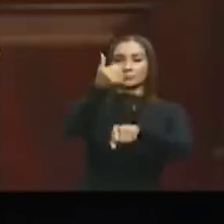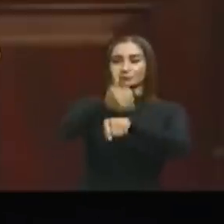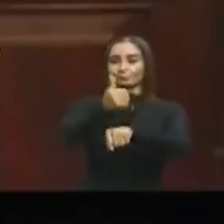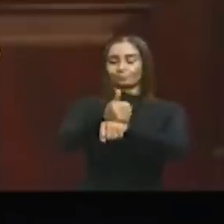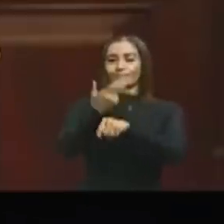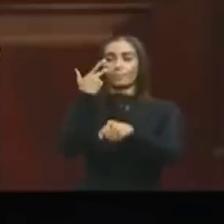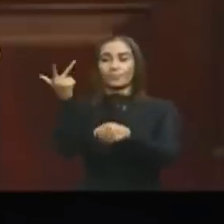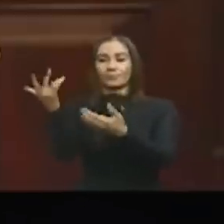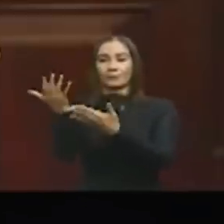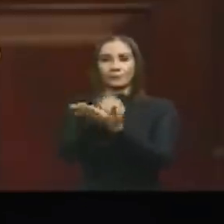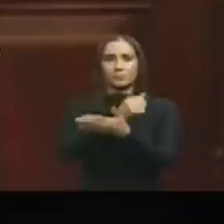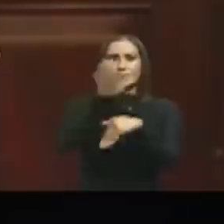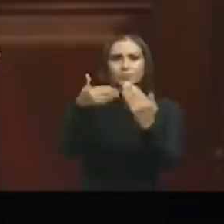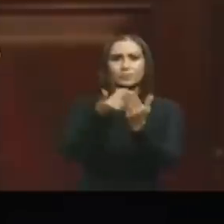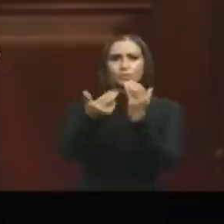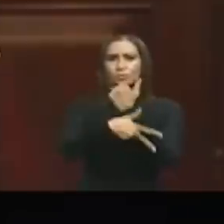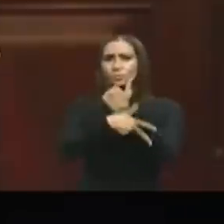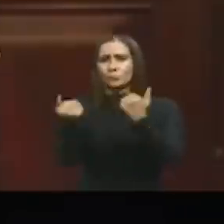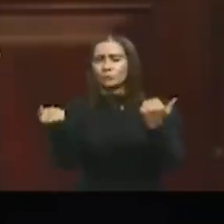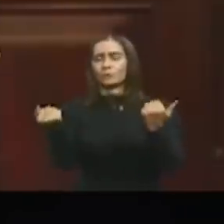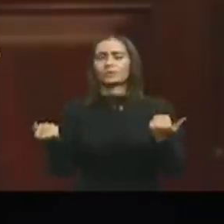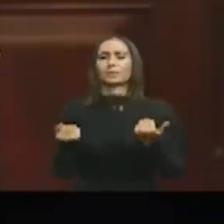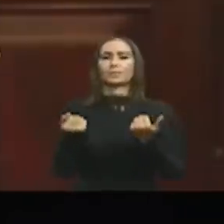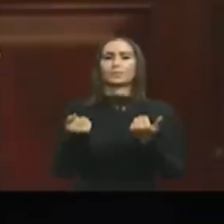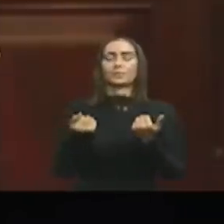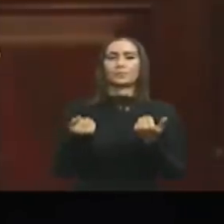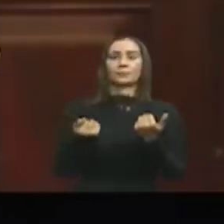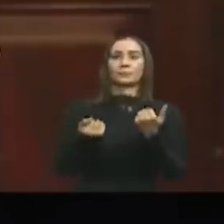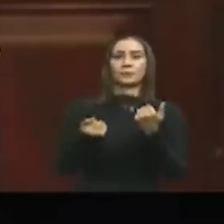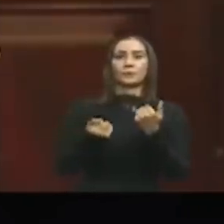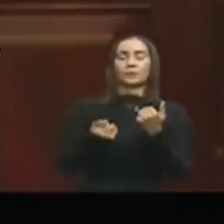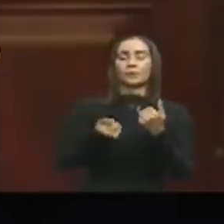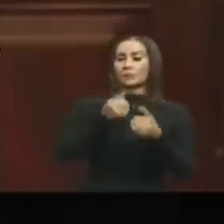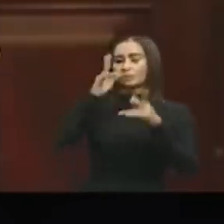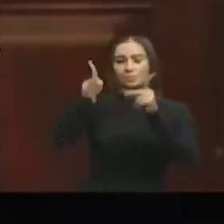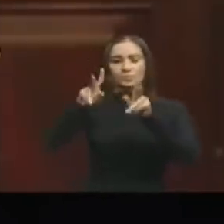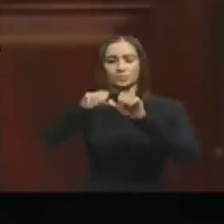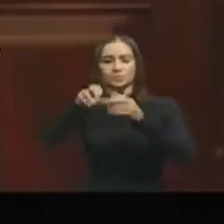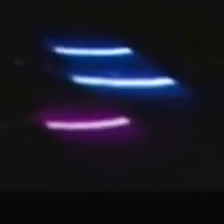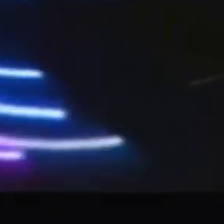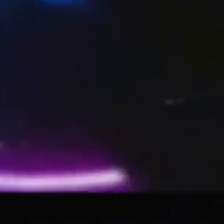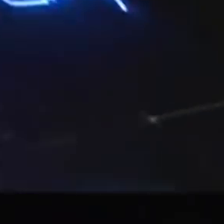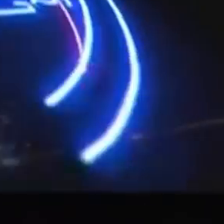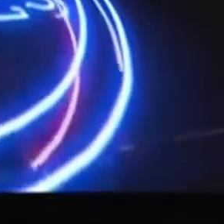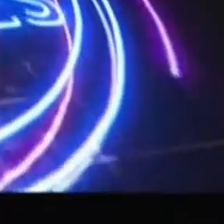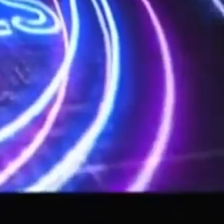recuperación en provecho de todos, de las riquezas ilícitamente obtenidas por unos pocos.